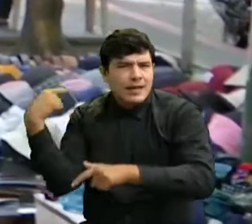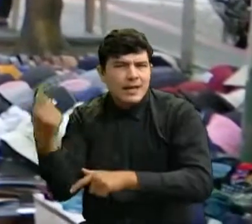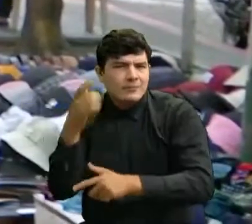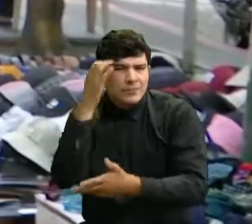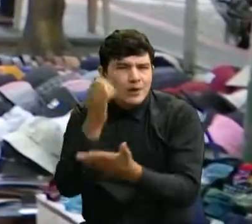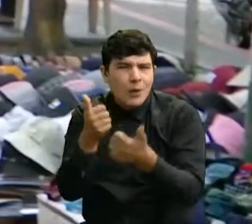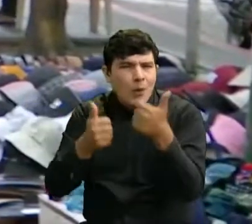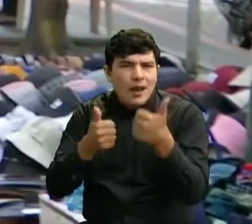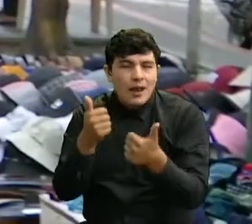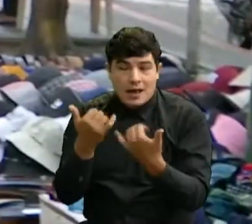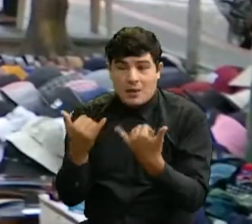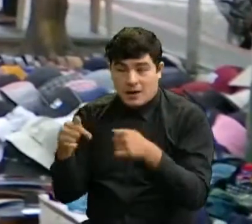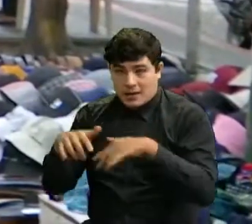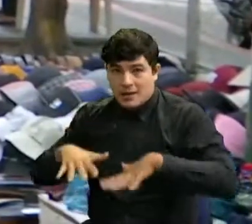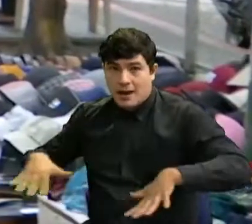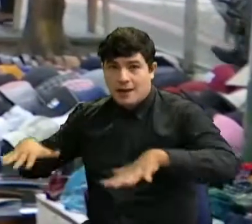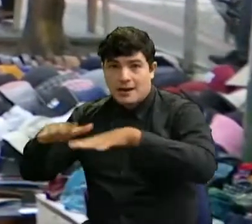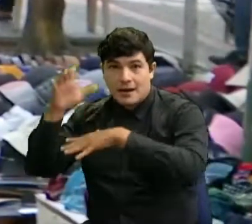de cabecera,